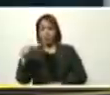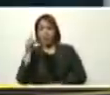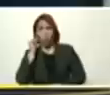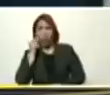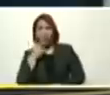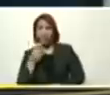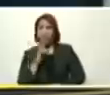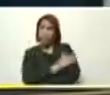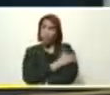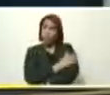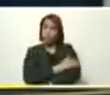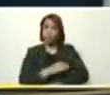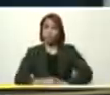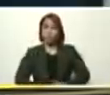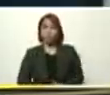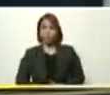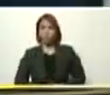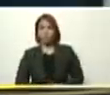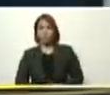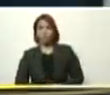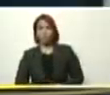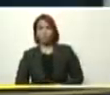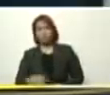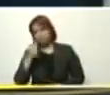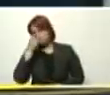dicen, tiró para el monte, pues.